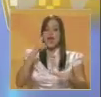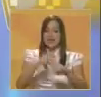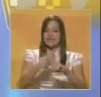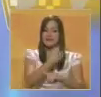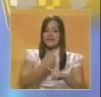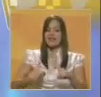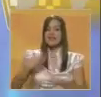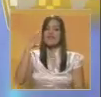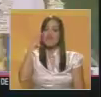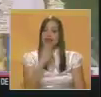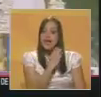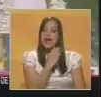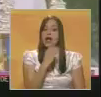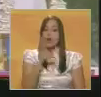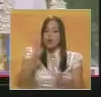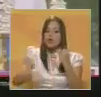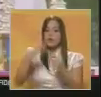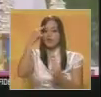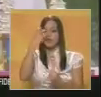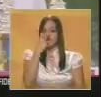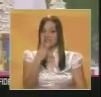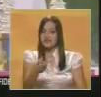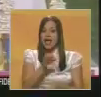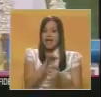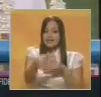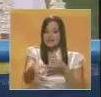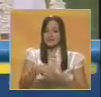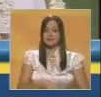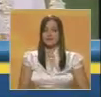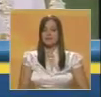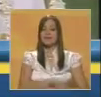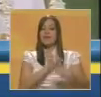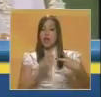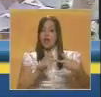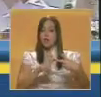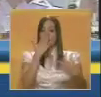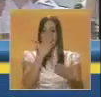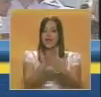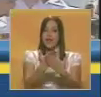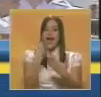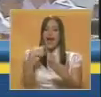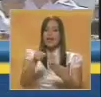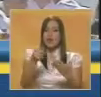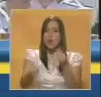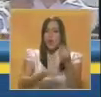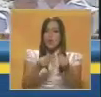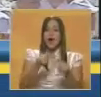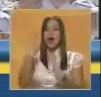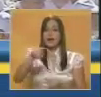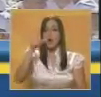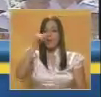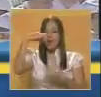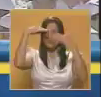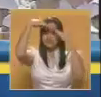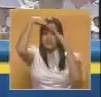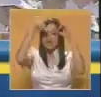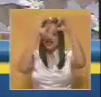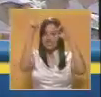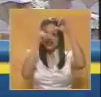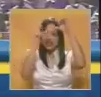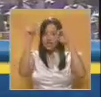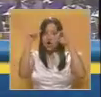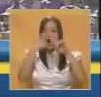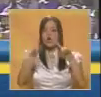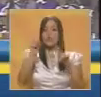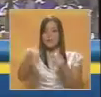día de visita a la isla el santo padre realizó una segunda eucaristía frente a la imagen gigante del cheque bar y a los pies del monumento al héroe